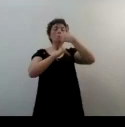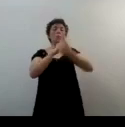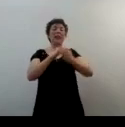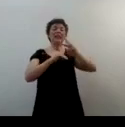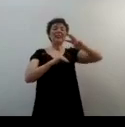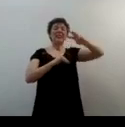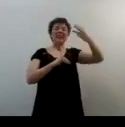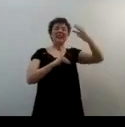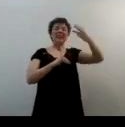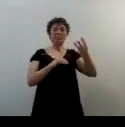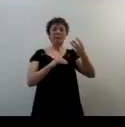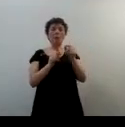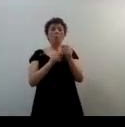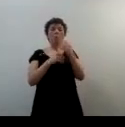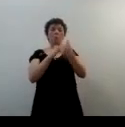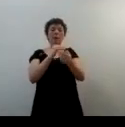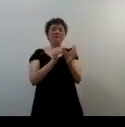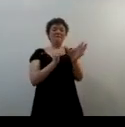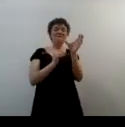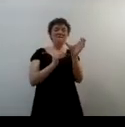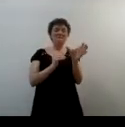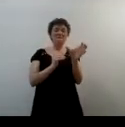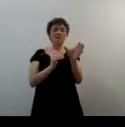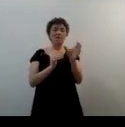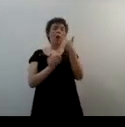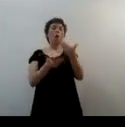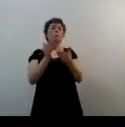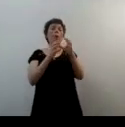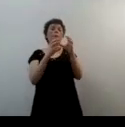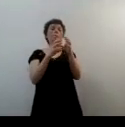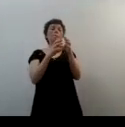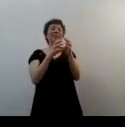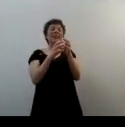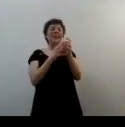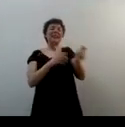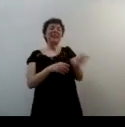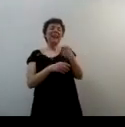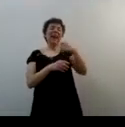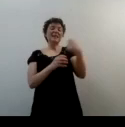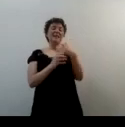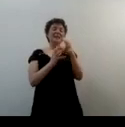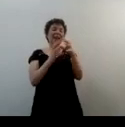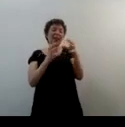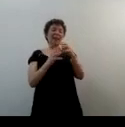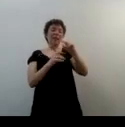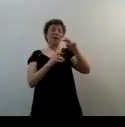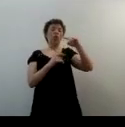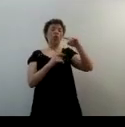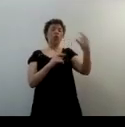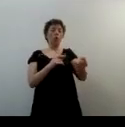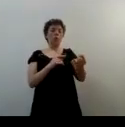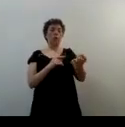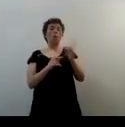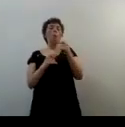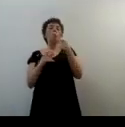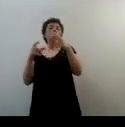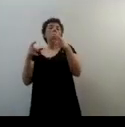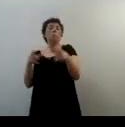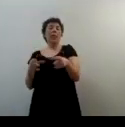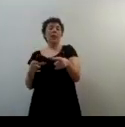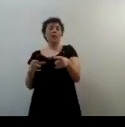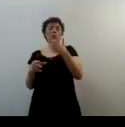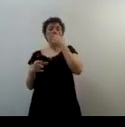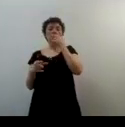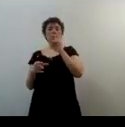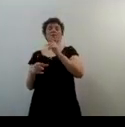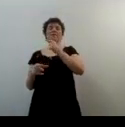pieza más grande, que como veis se compara con la pelota de tenis, y si es más grande, pues tiene el doble. O un plato que, por ejemplo, ahí es